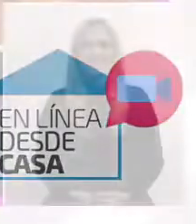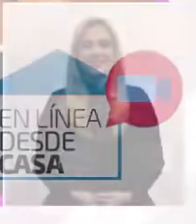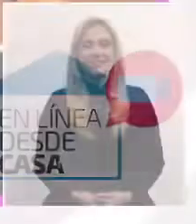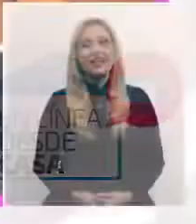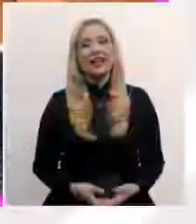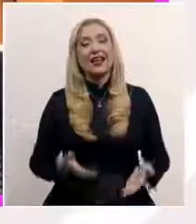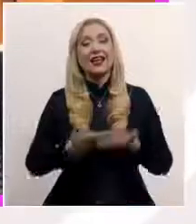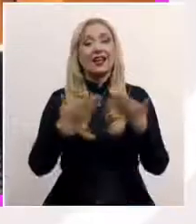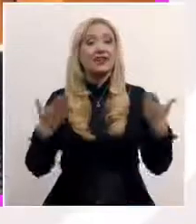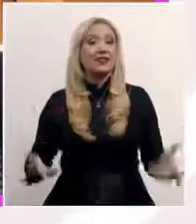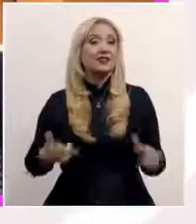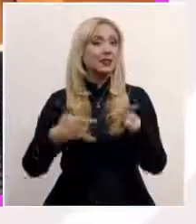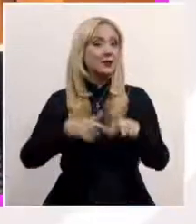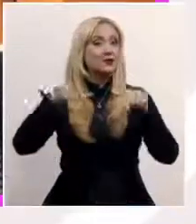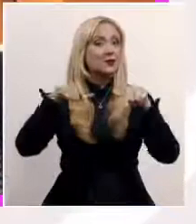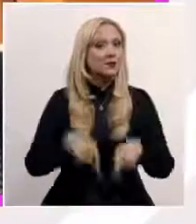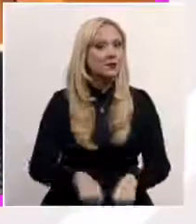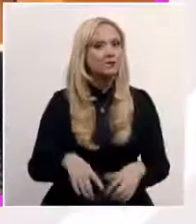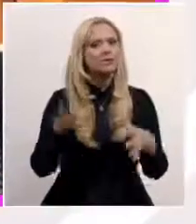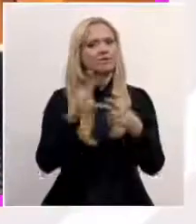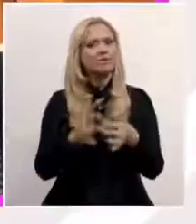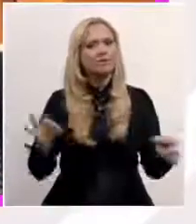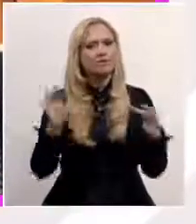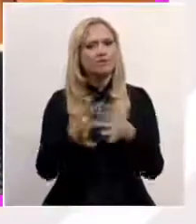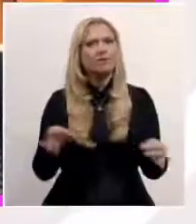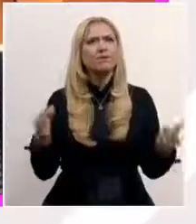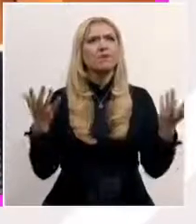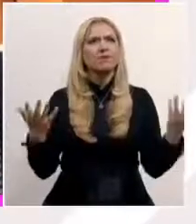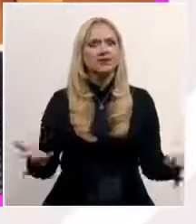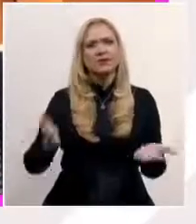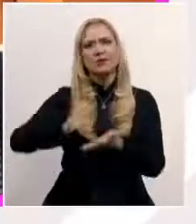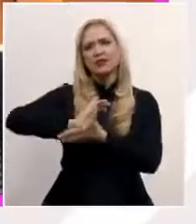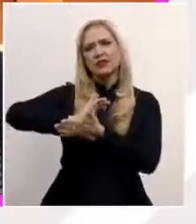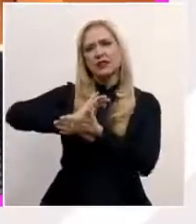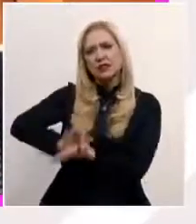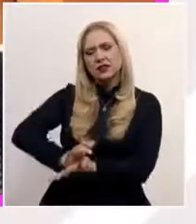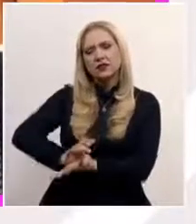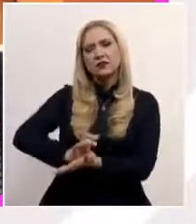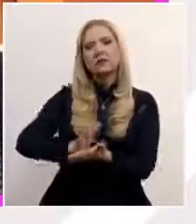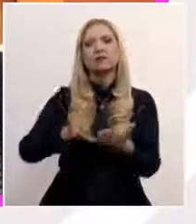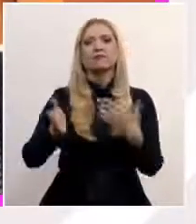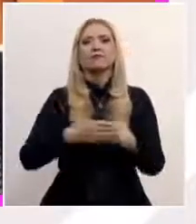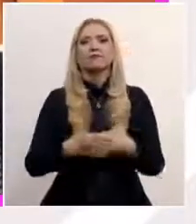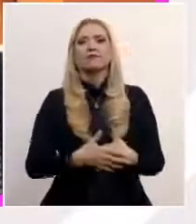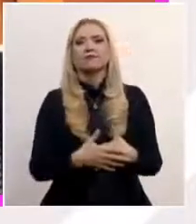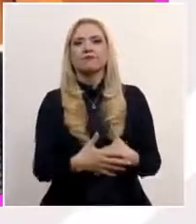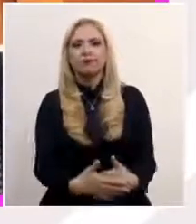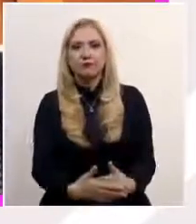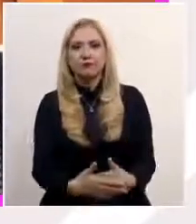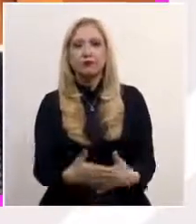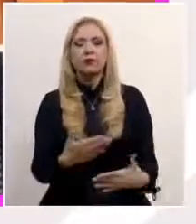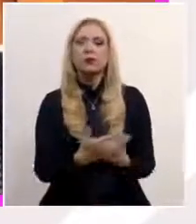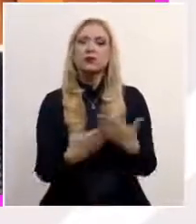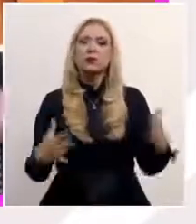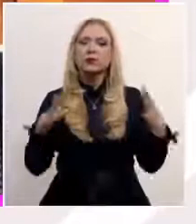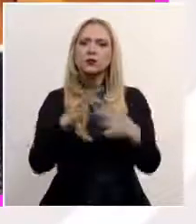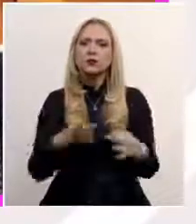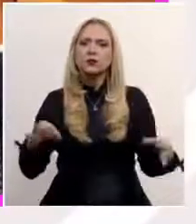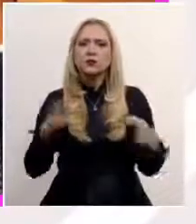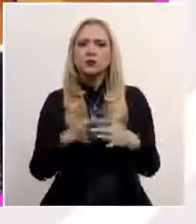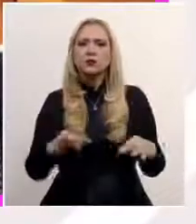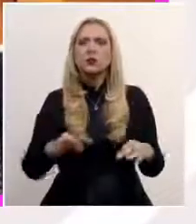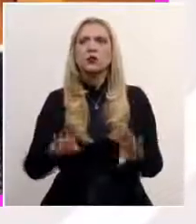Pues estamos de vuelta aquí en Espacio Diverso y estamos hablando de discriminación por embarazo y nos quedamos en el tema de